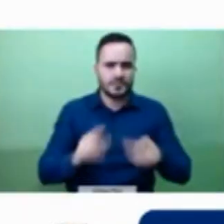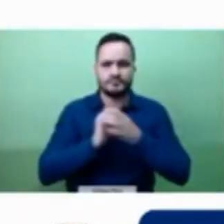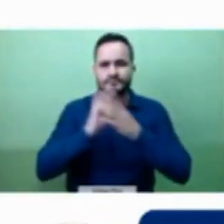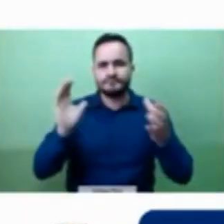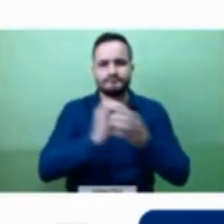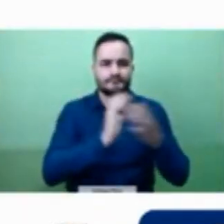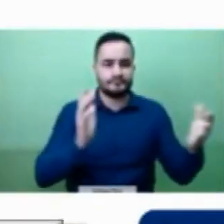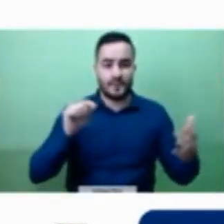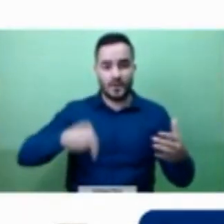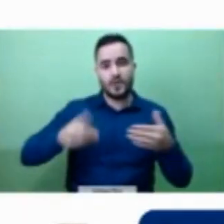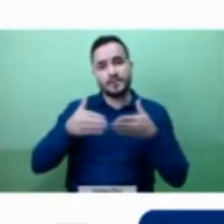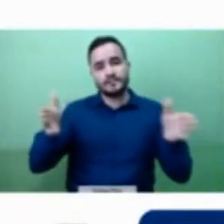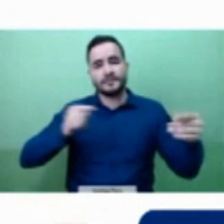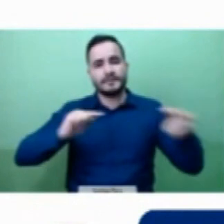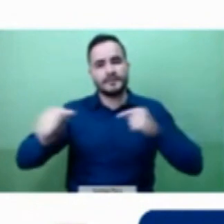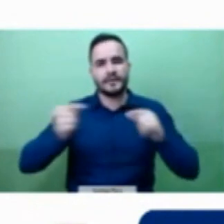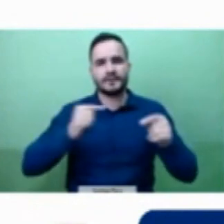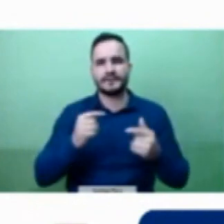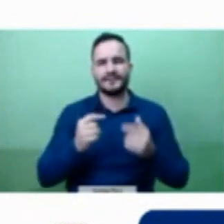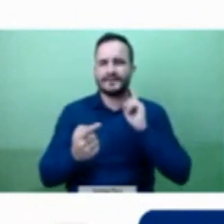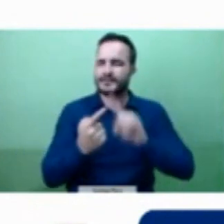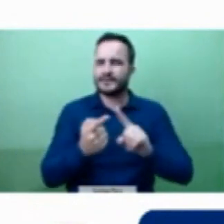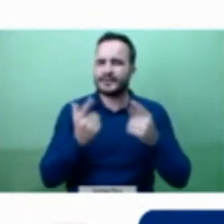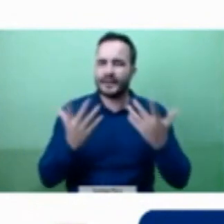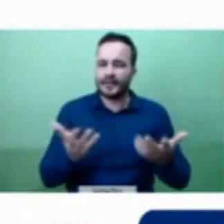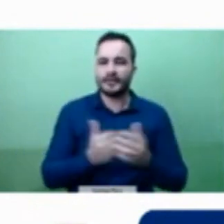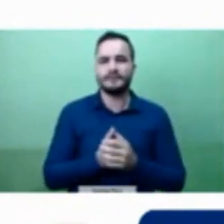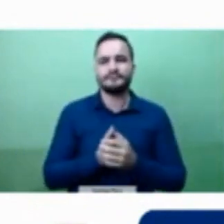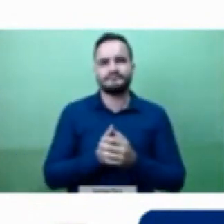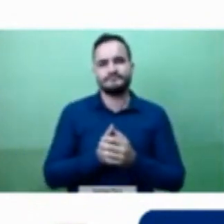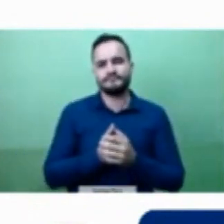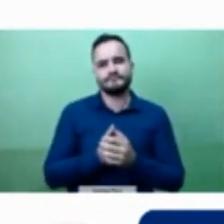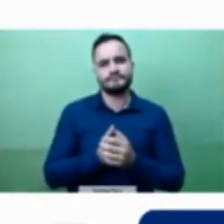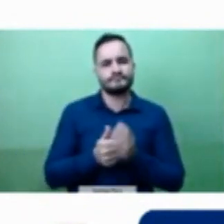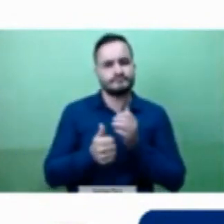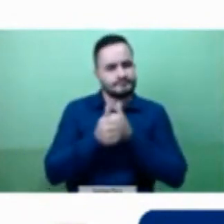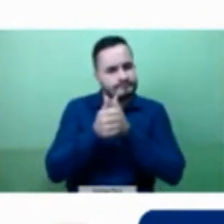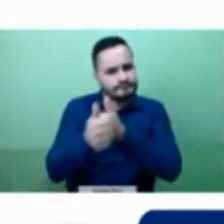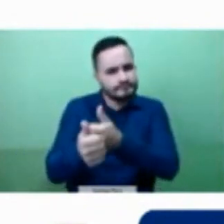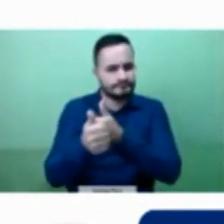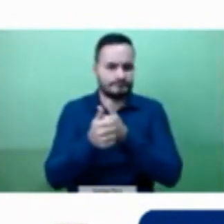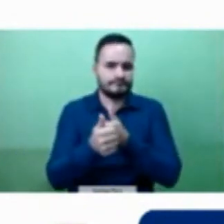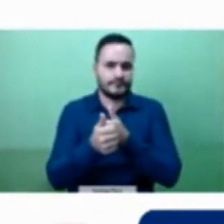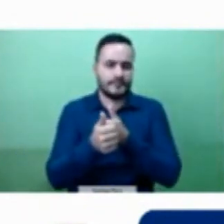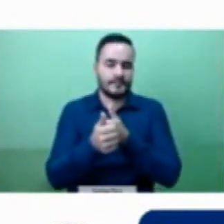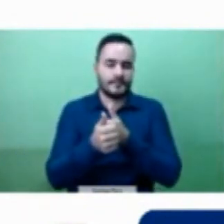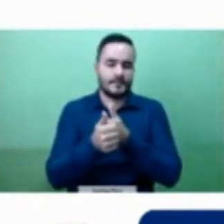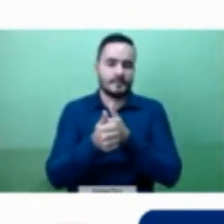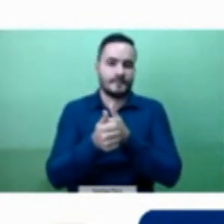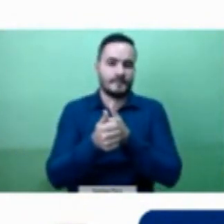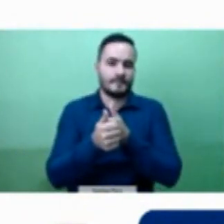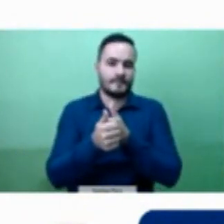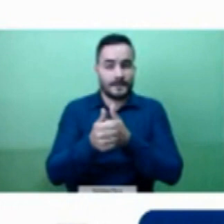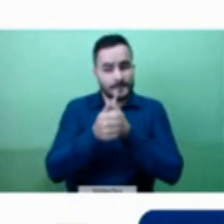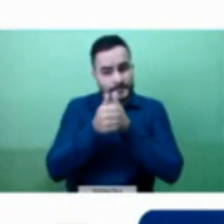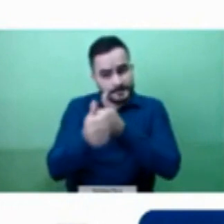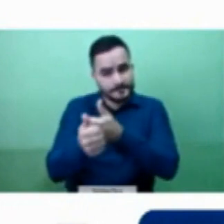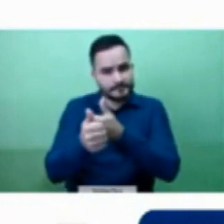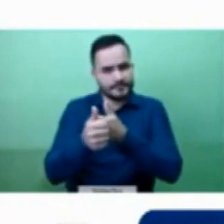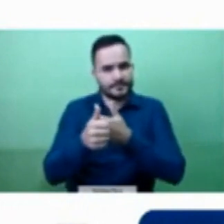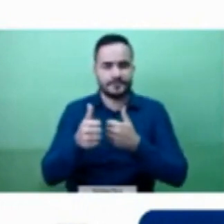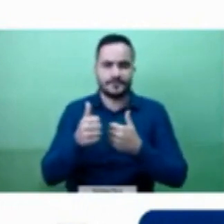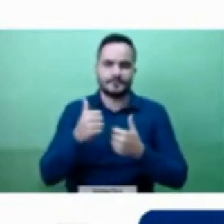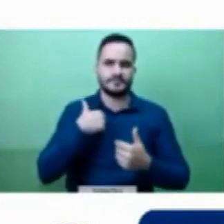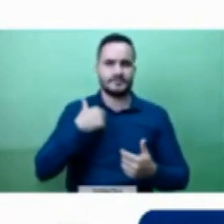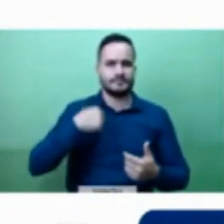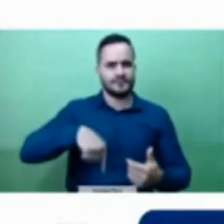que pretende es hacerle precisamente seguimiento a lo que podría considerarse el programa más